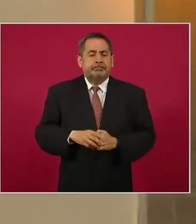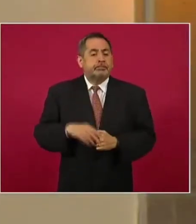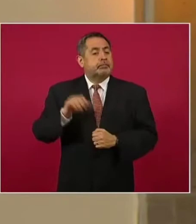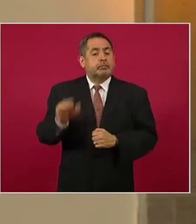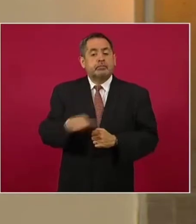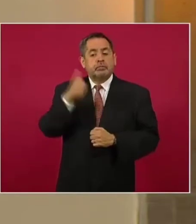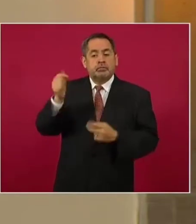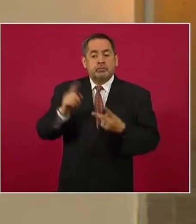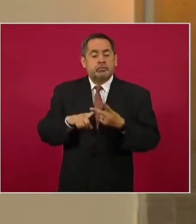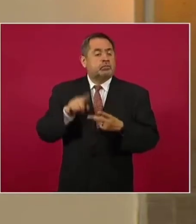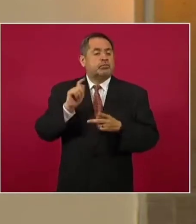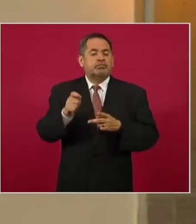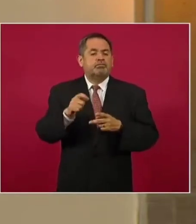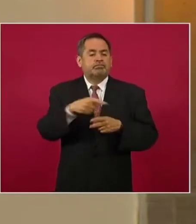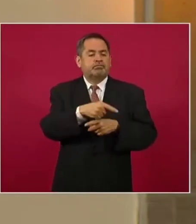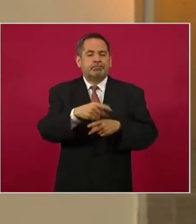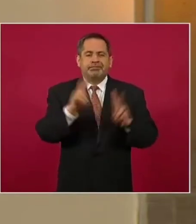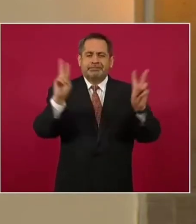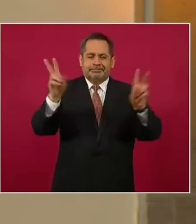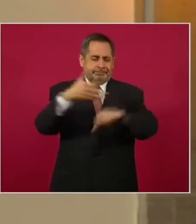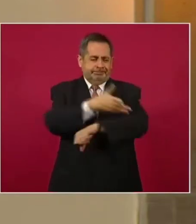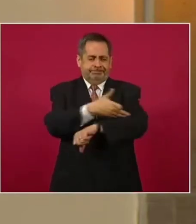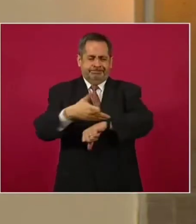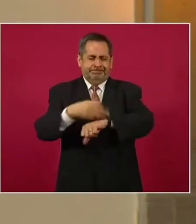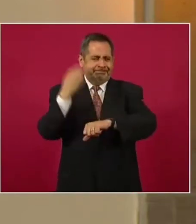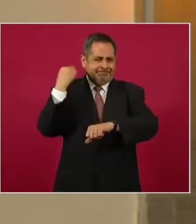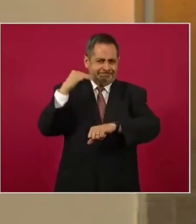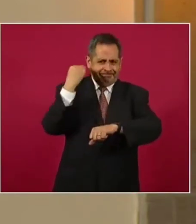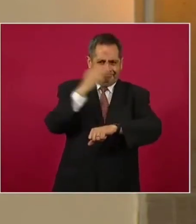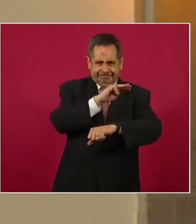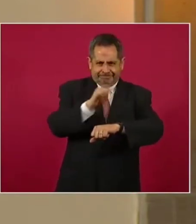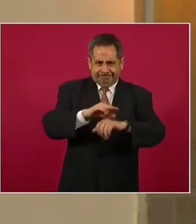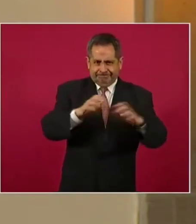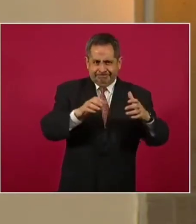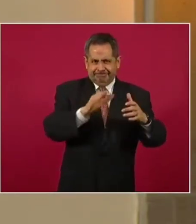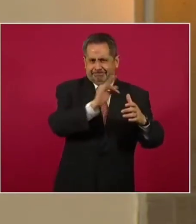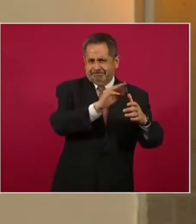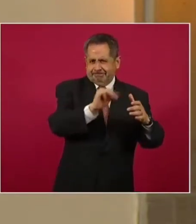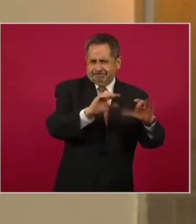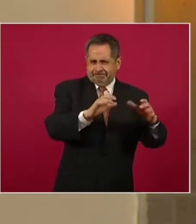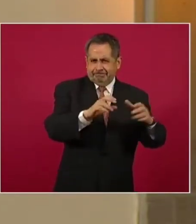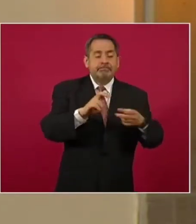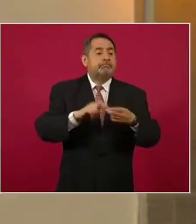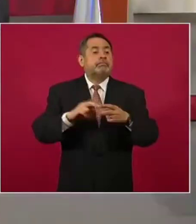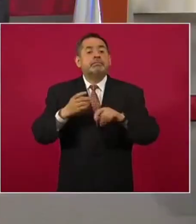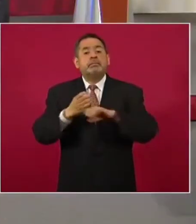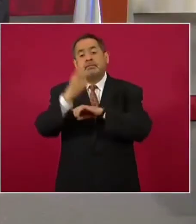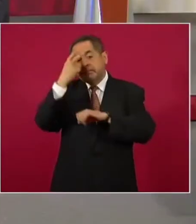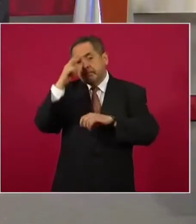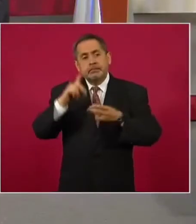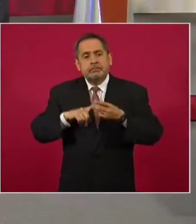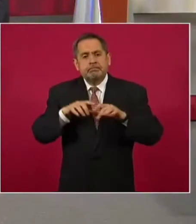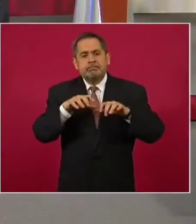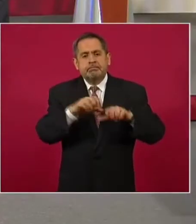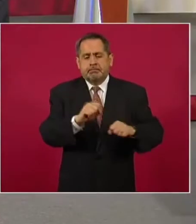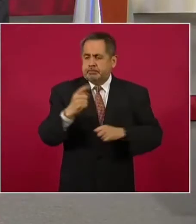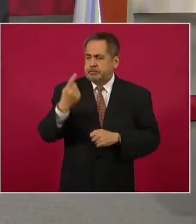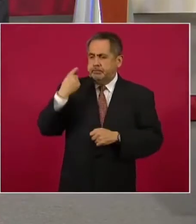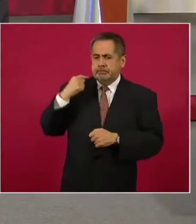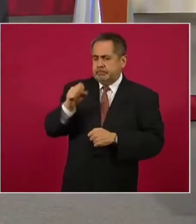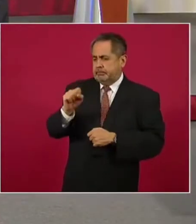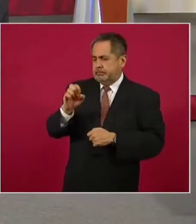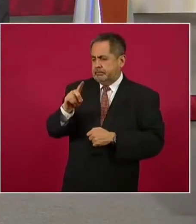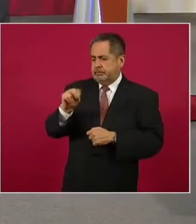de miembros de la familia michoacana en el estado de mexico esto fue el pasado 8 de enero la sedena en coordinación con